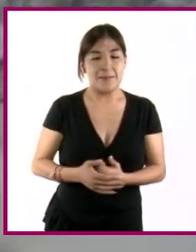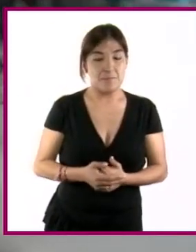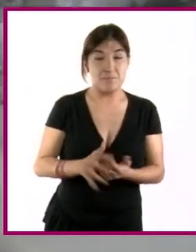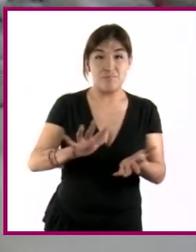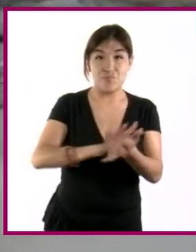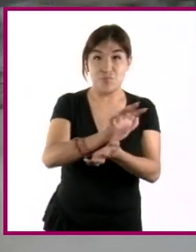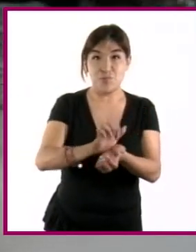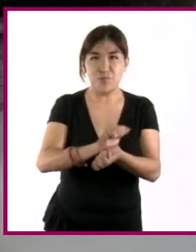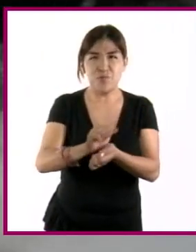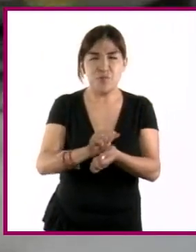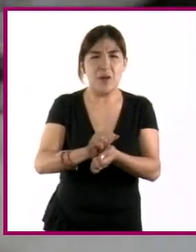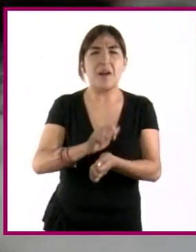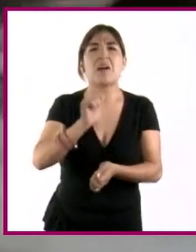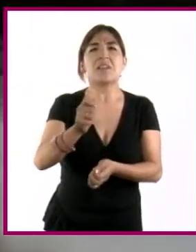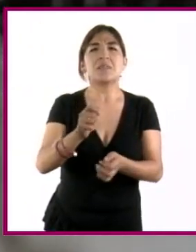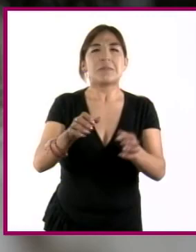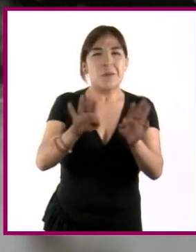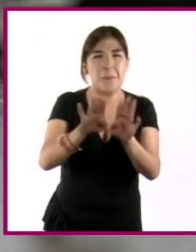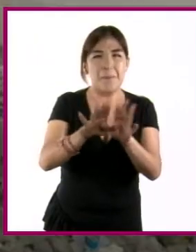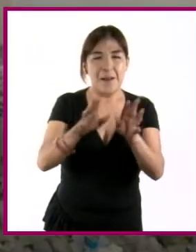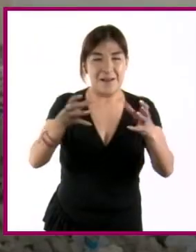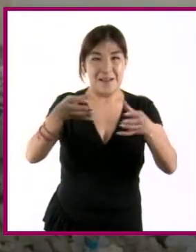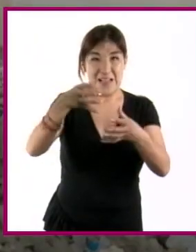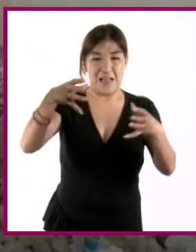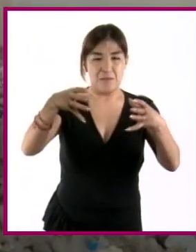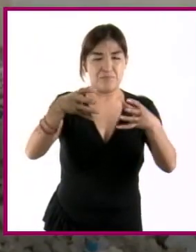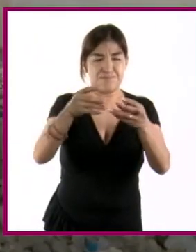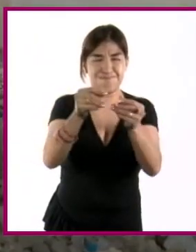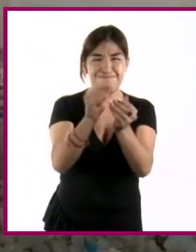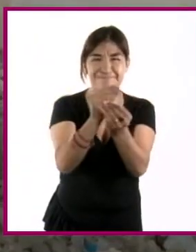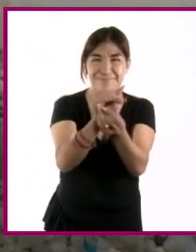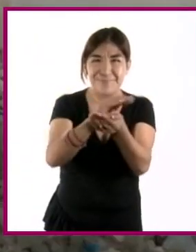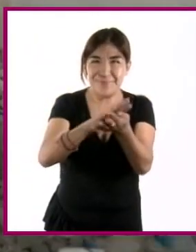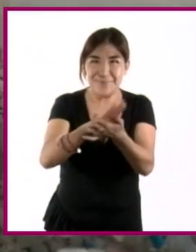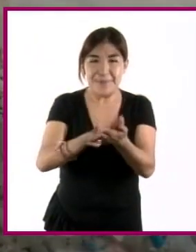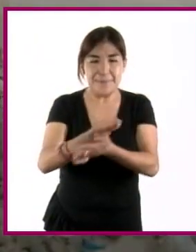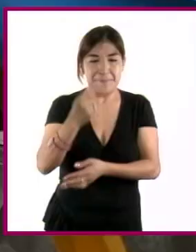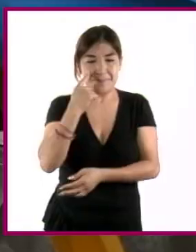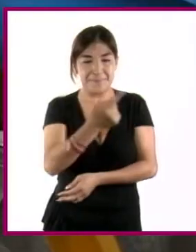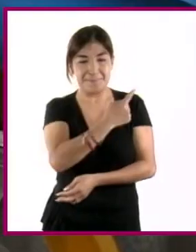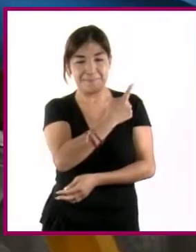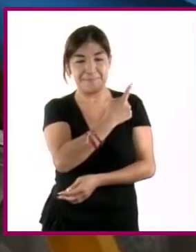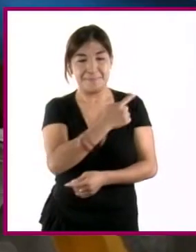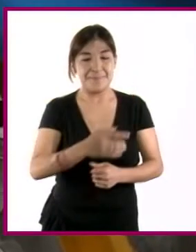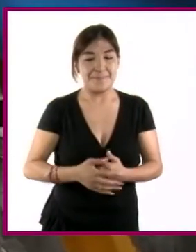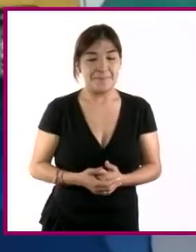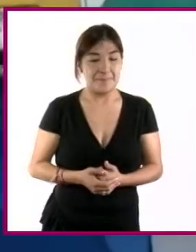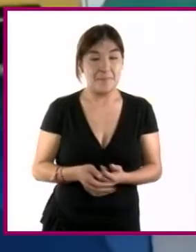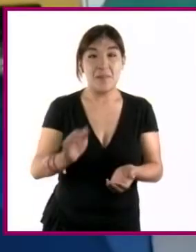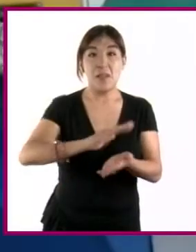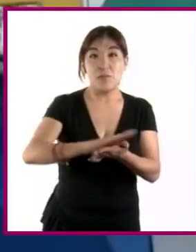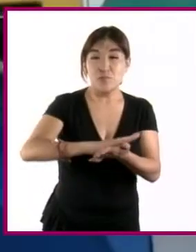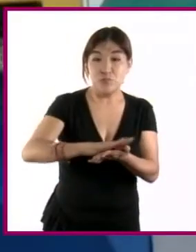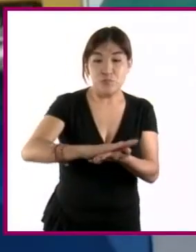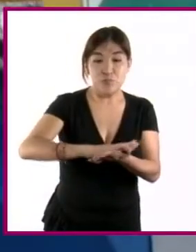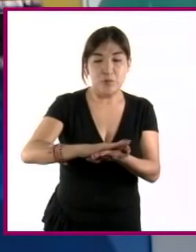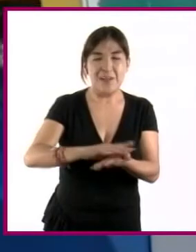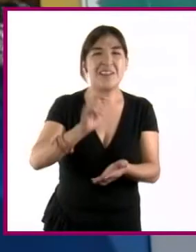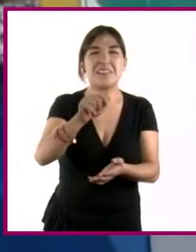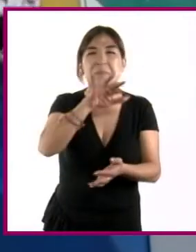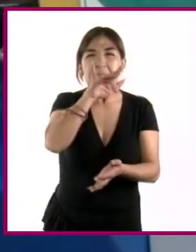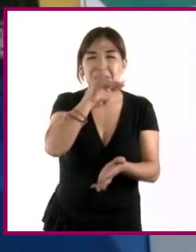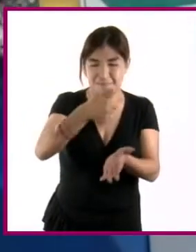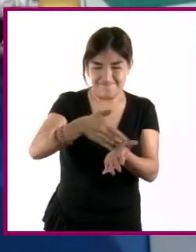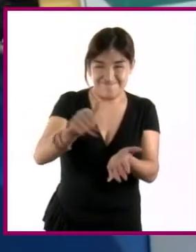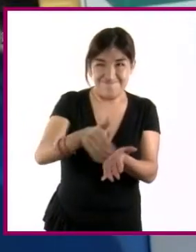triturado, que consiste en cortar las piezas en pequeños granos para posteriormente tratarlos; lavado, para eliminar impurezas